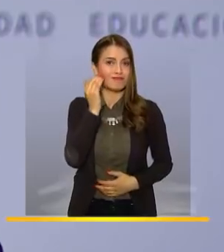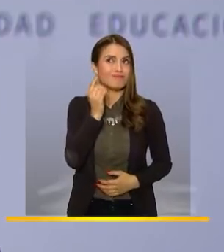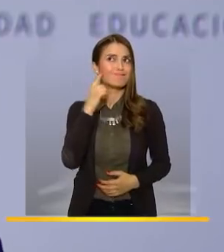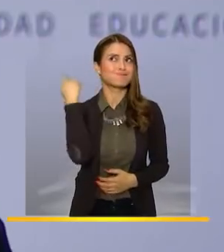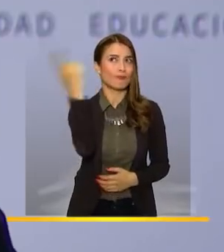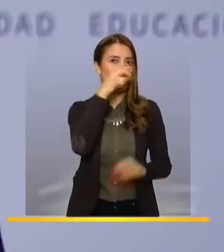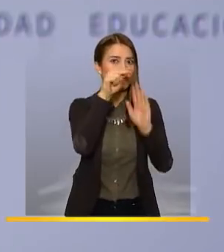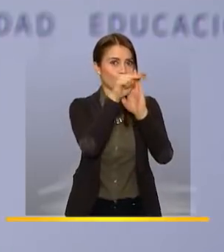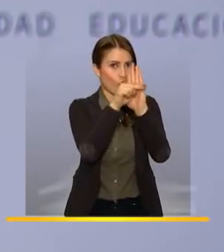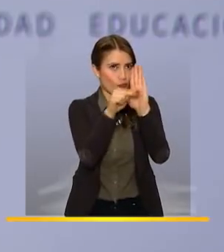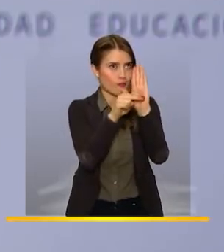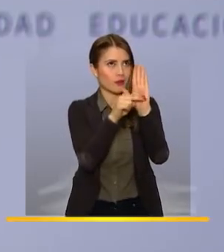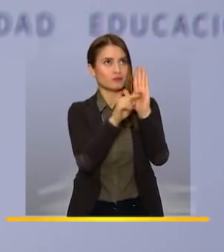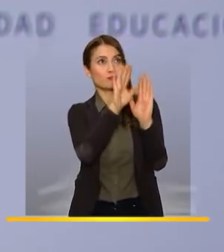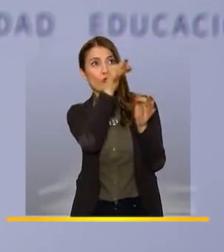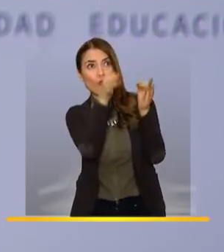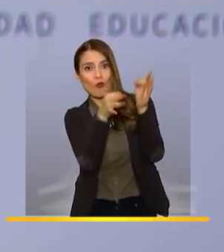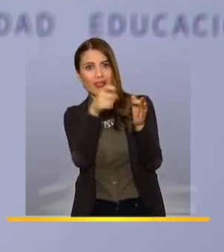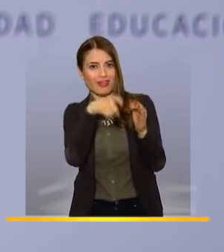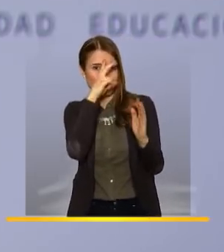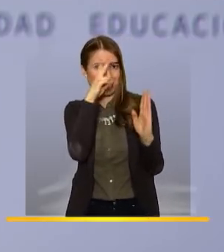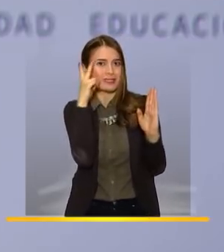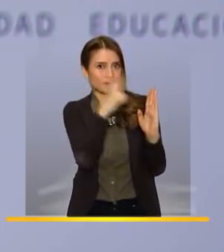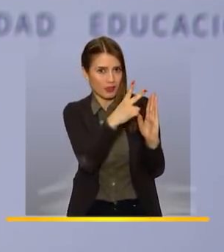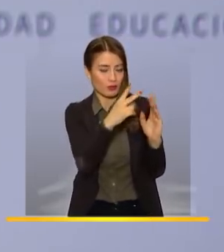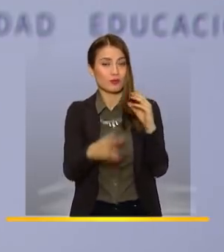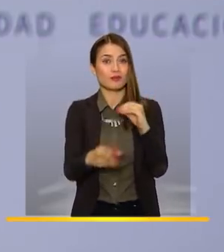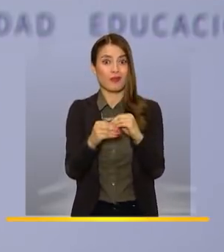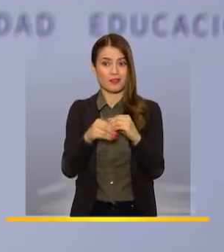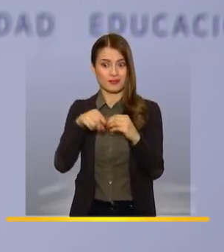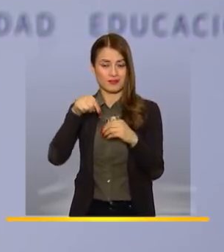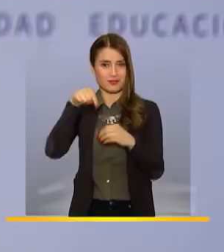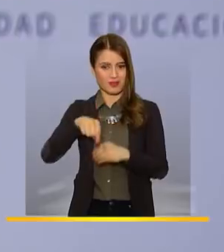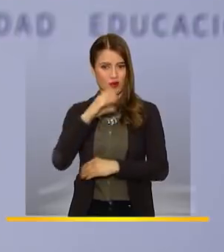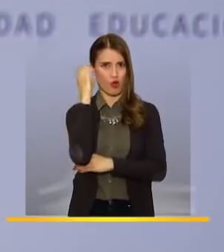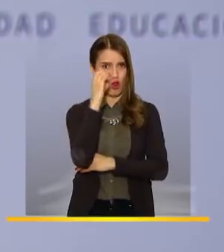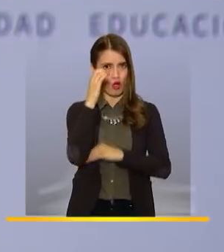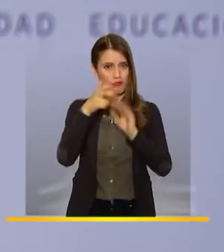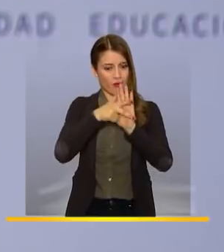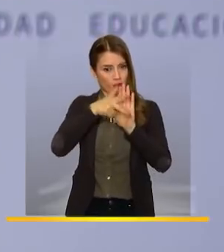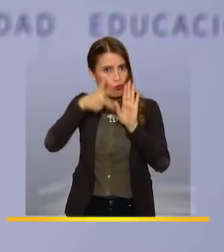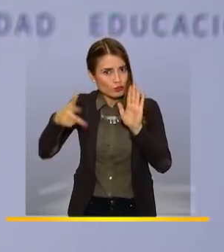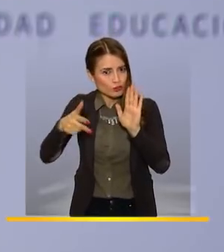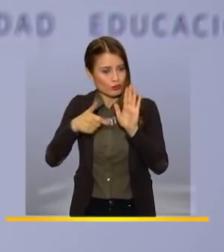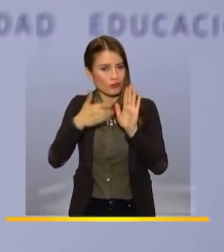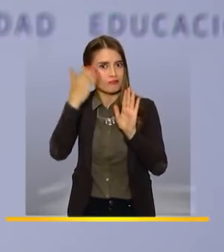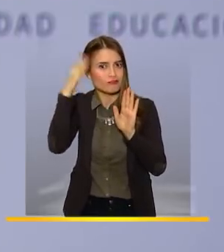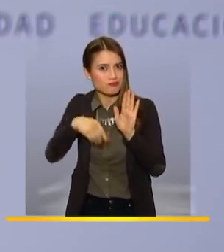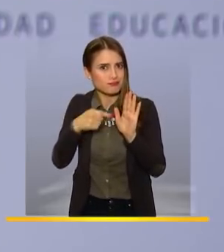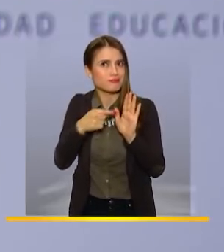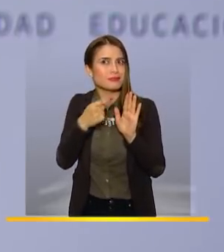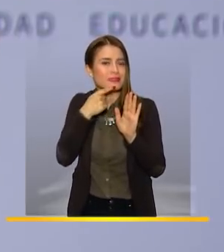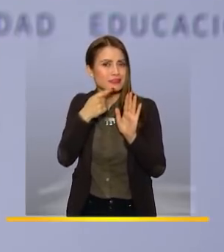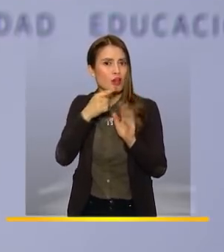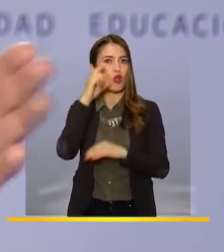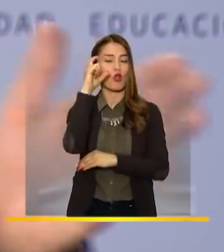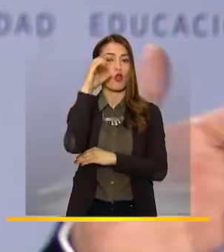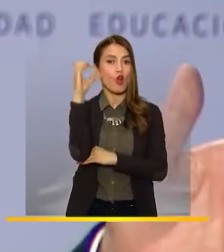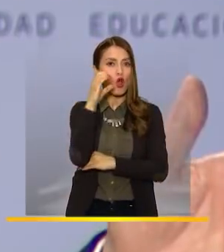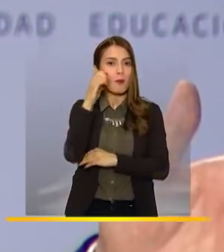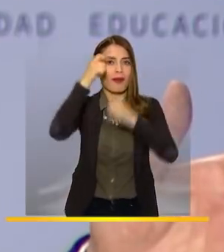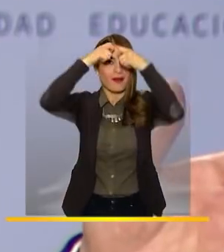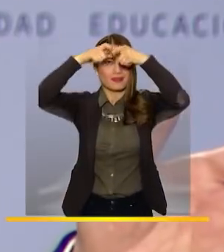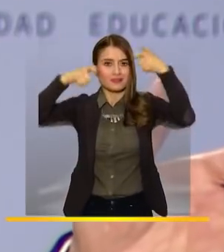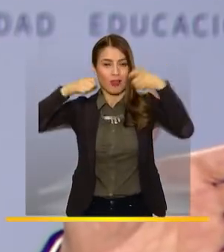las instancias judiciales, al Estado de Derecho, que siempre ha sido una norma en mi gobierno